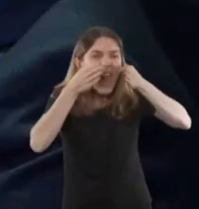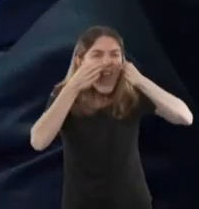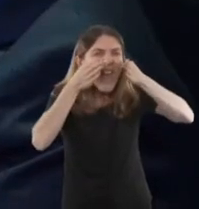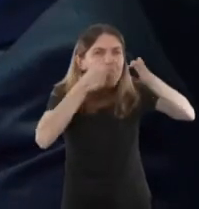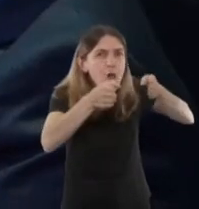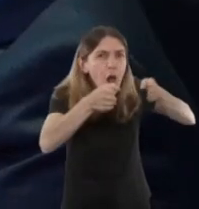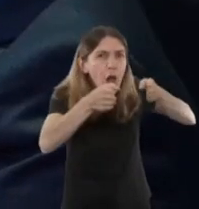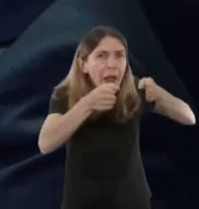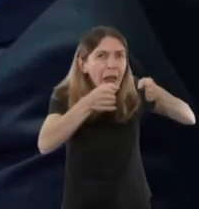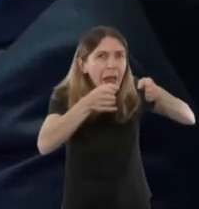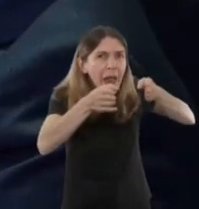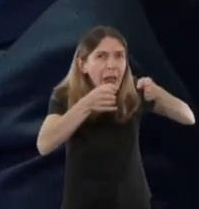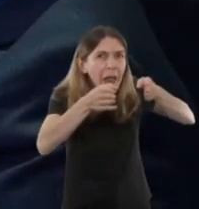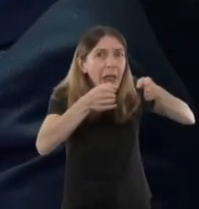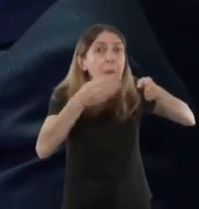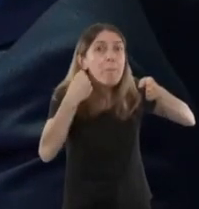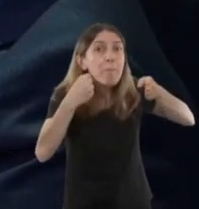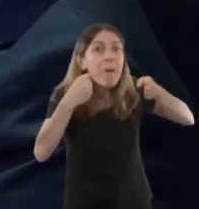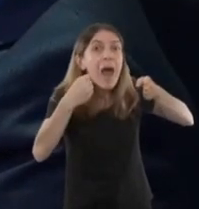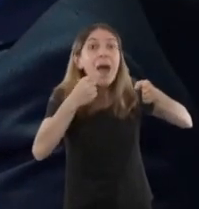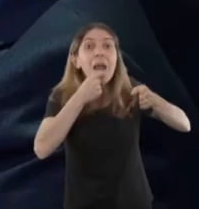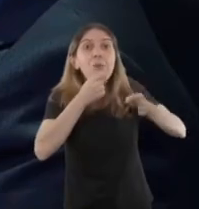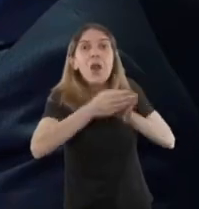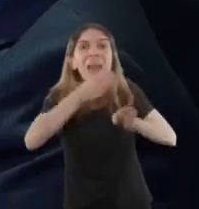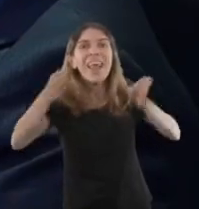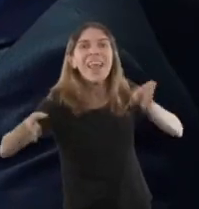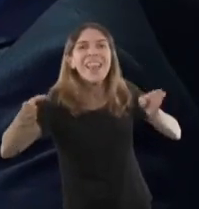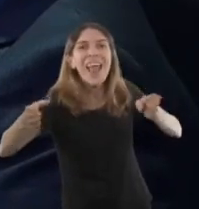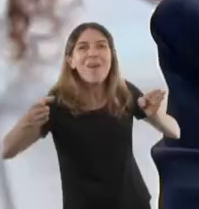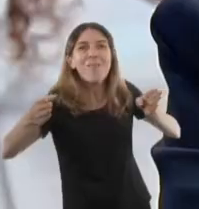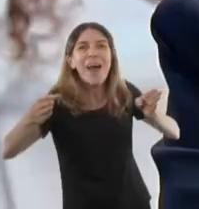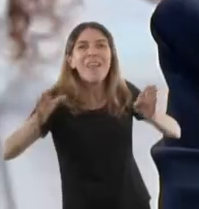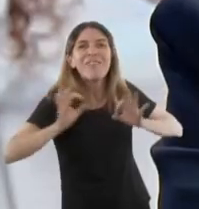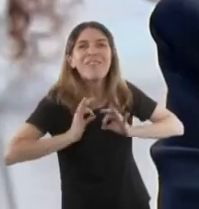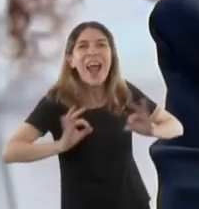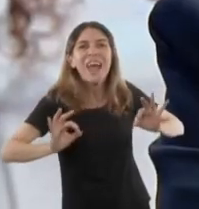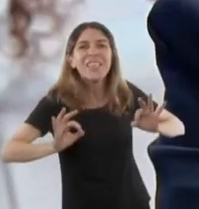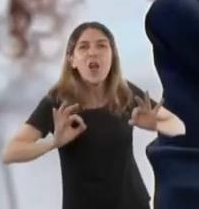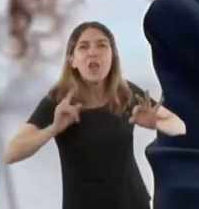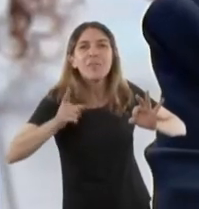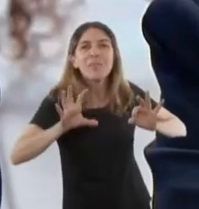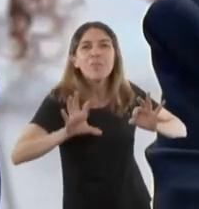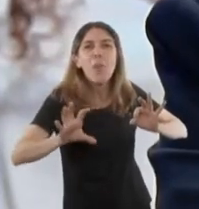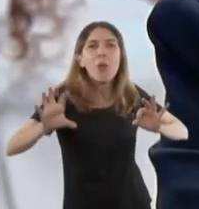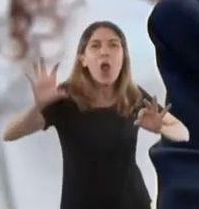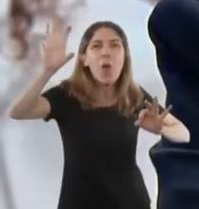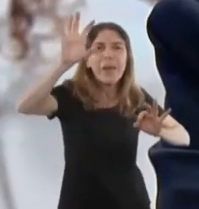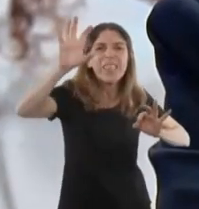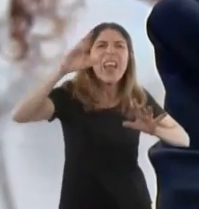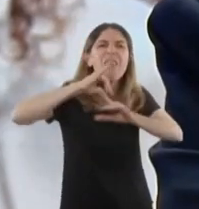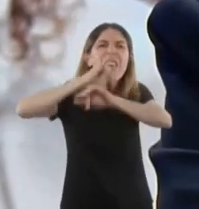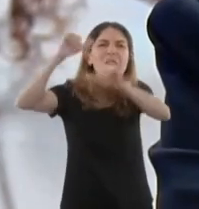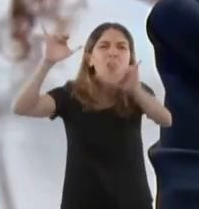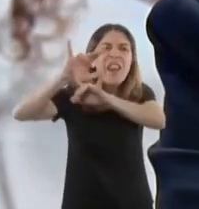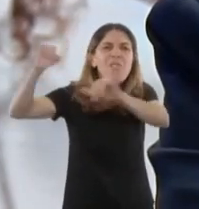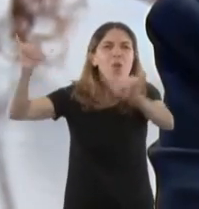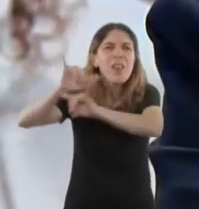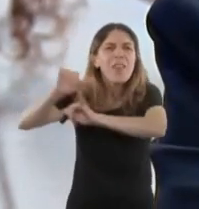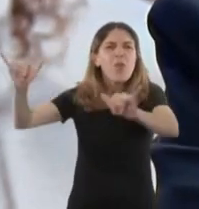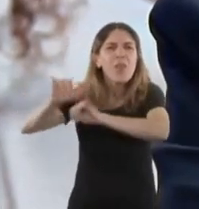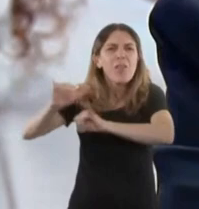para extender las temporadas de estación de los distintos puntos turísticos para promover nuevos puntos turísticos